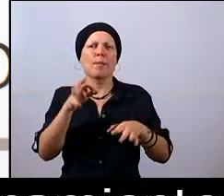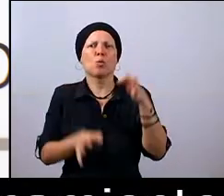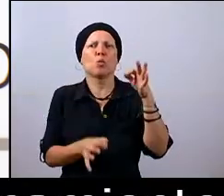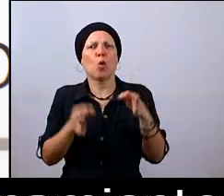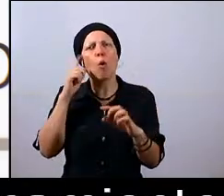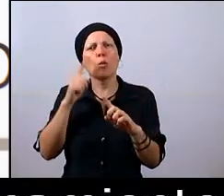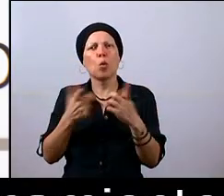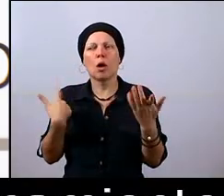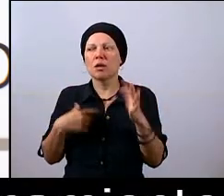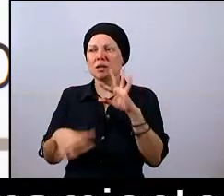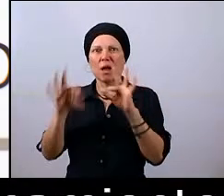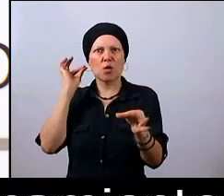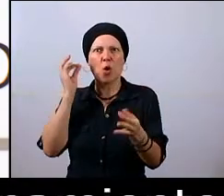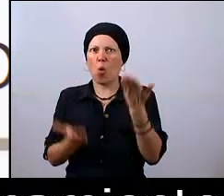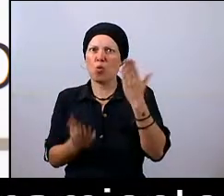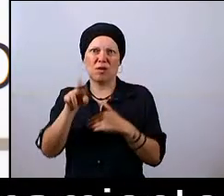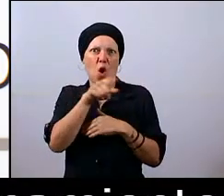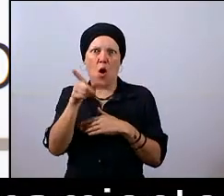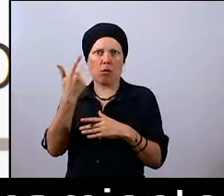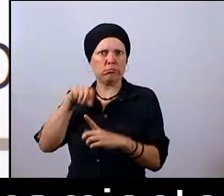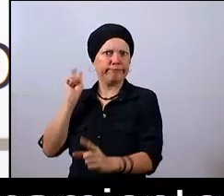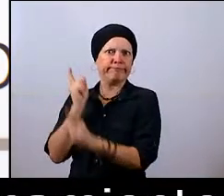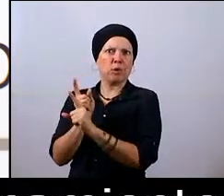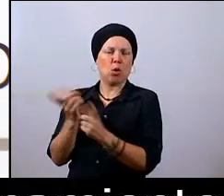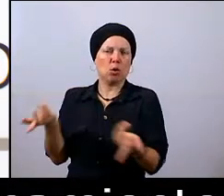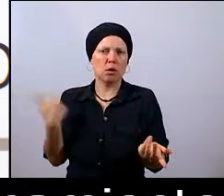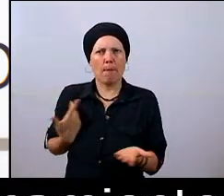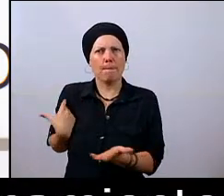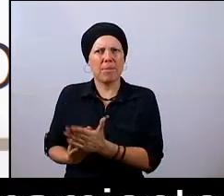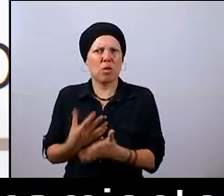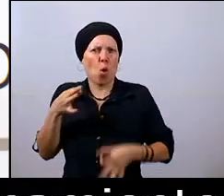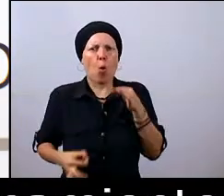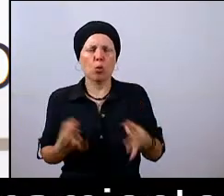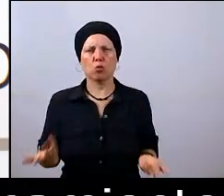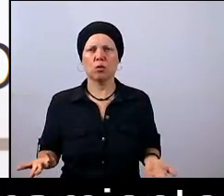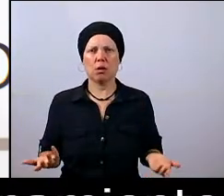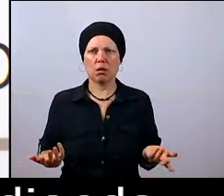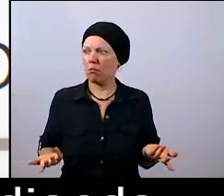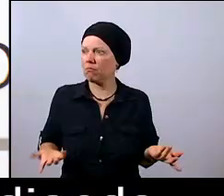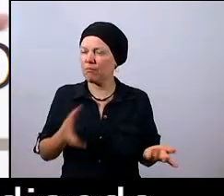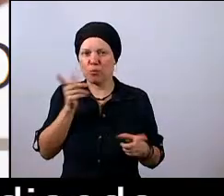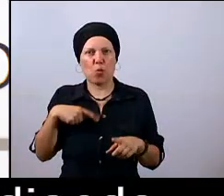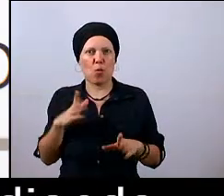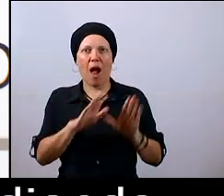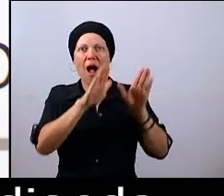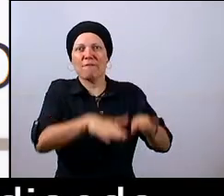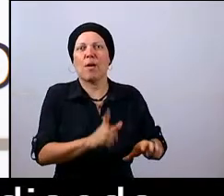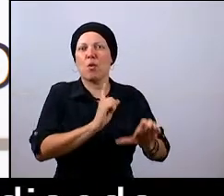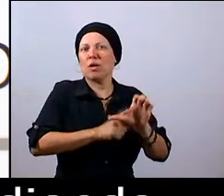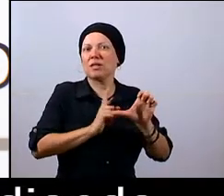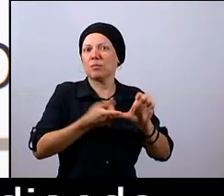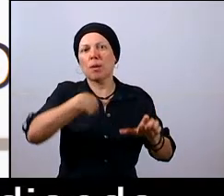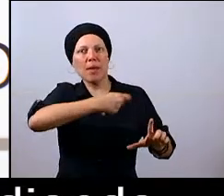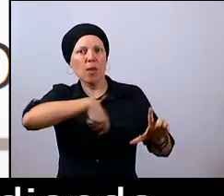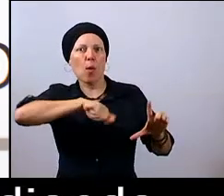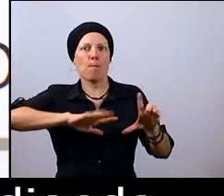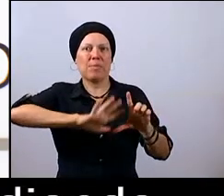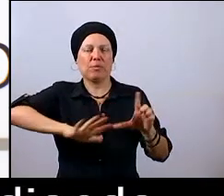combatir decisiones injustas. Y ahí estamos, pidiendo justicia e igualdad de los extremeños y de los españoles.